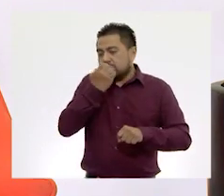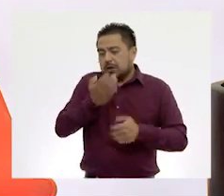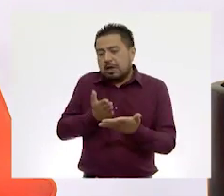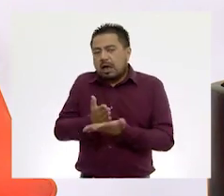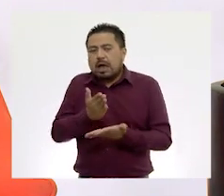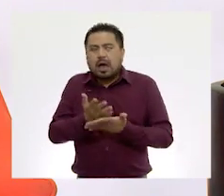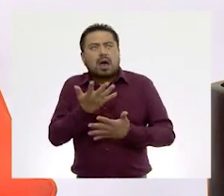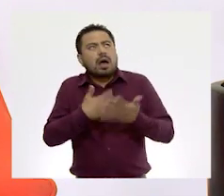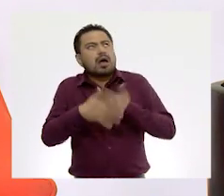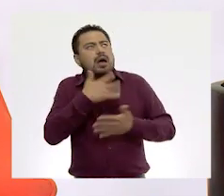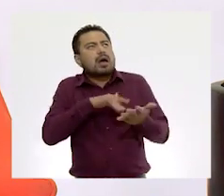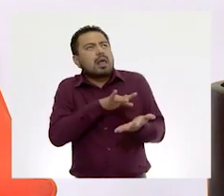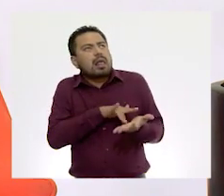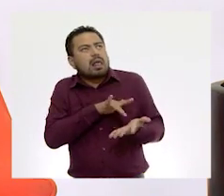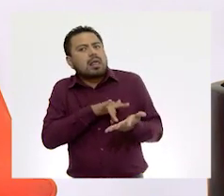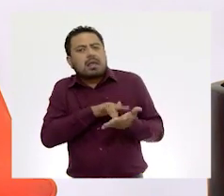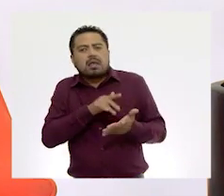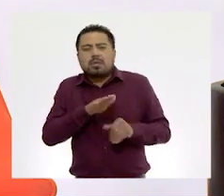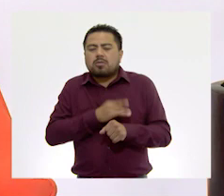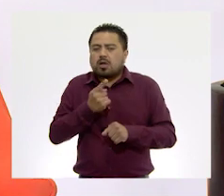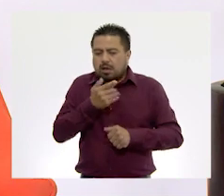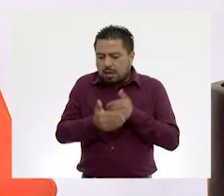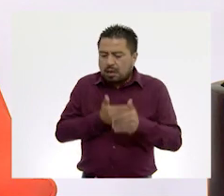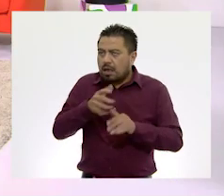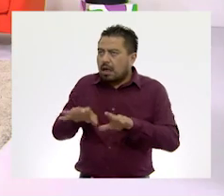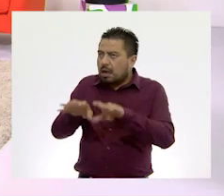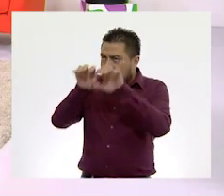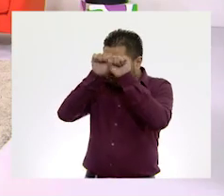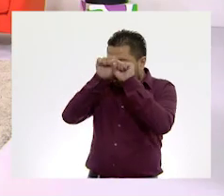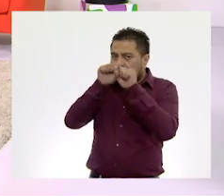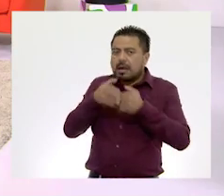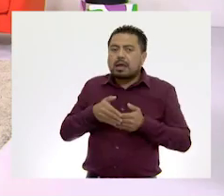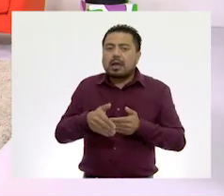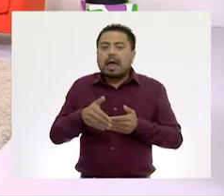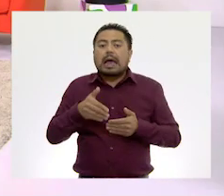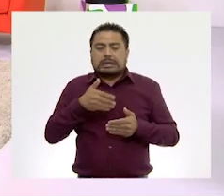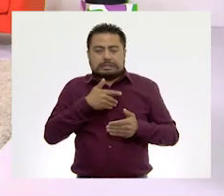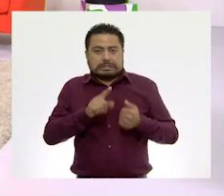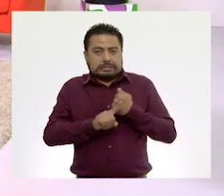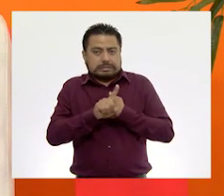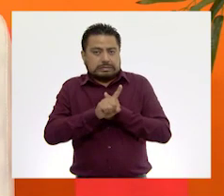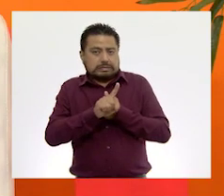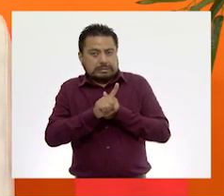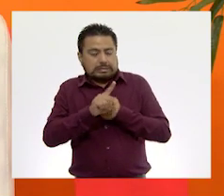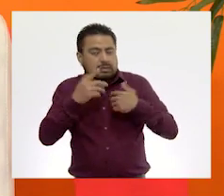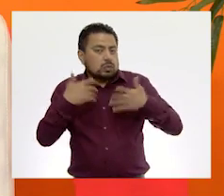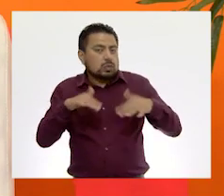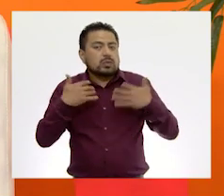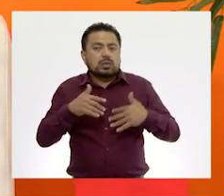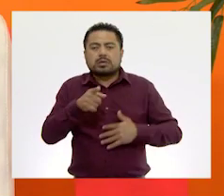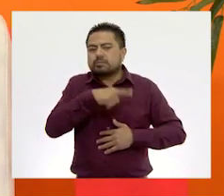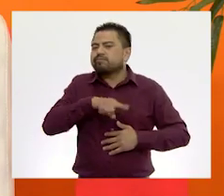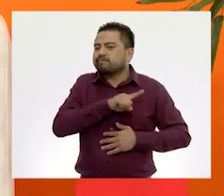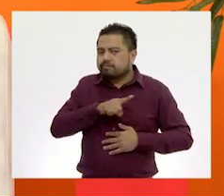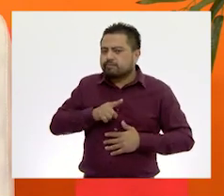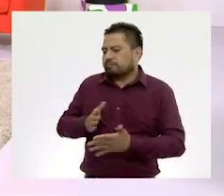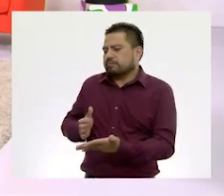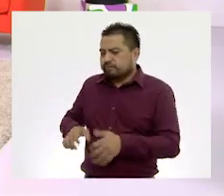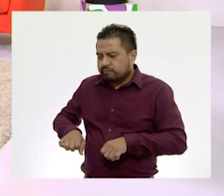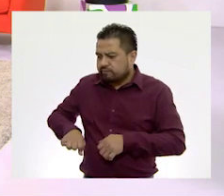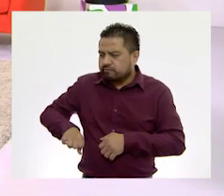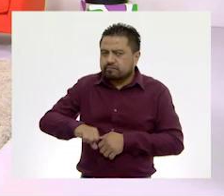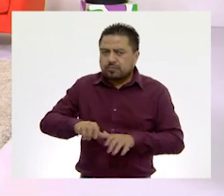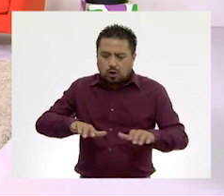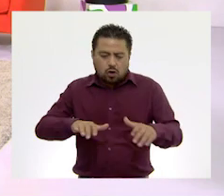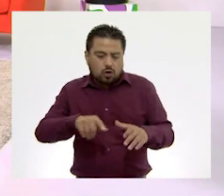esta lengua porque el periodo de adquisición del lenguaje tiene un tiempo crítico y hay que exponerlo